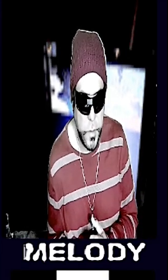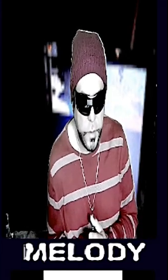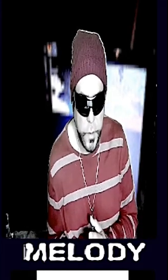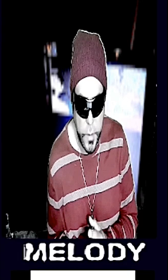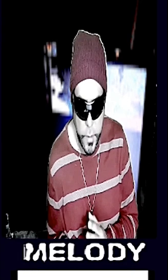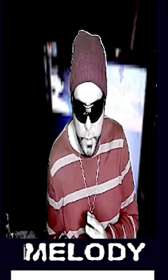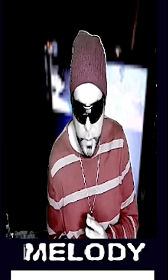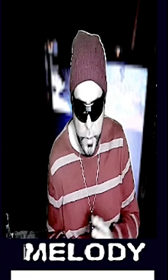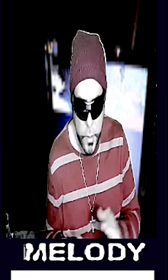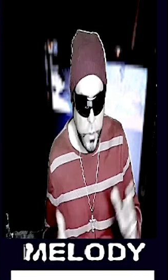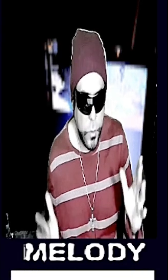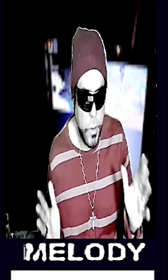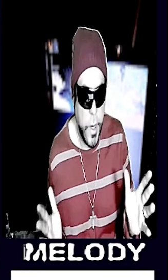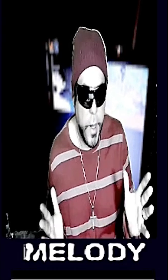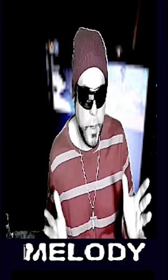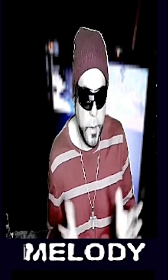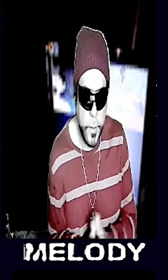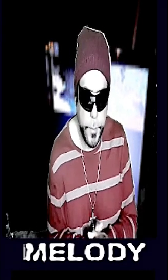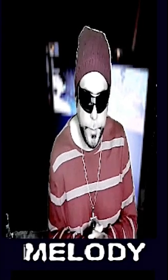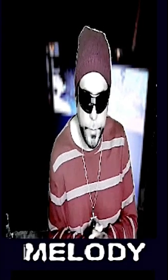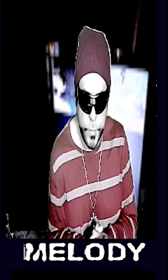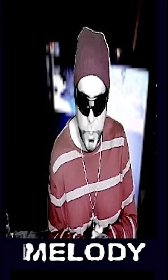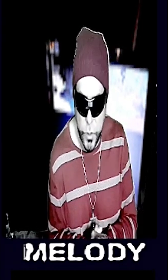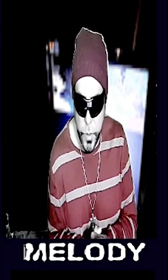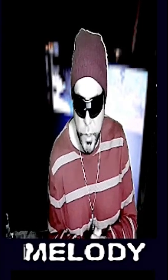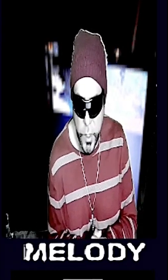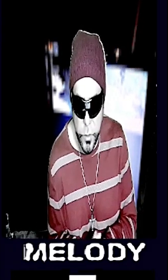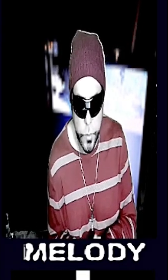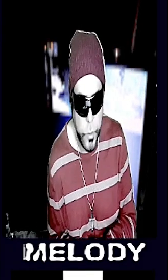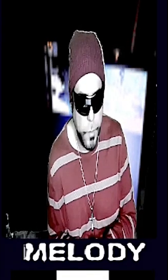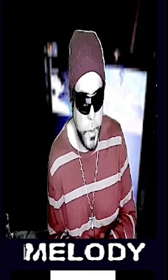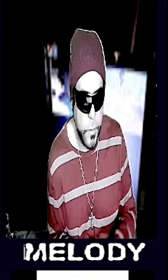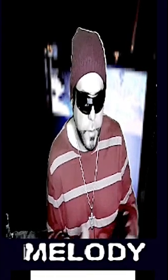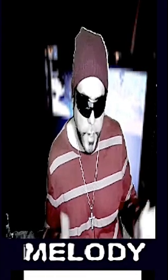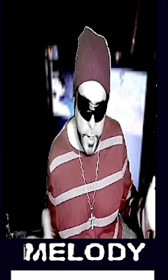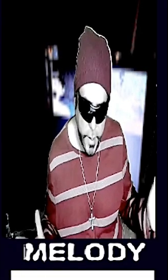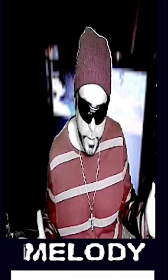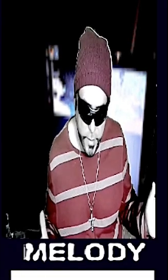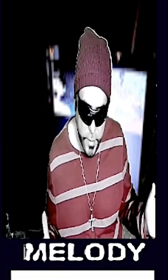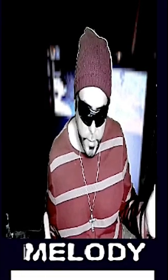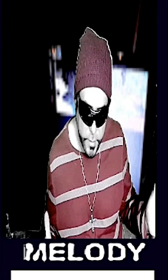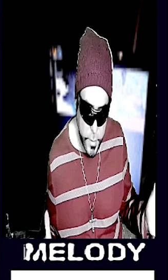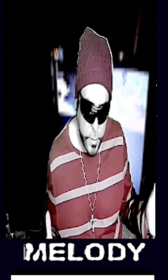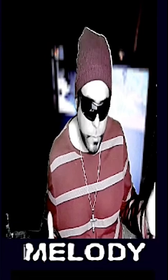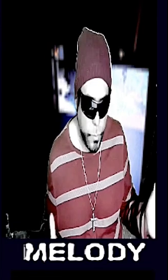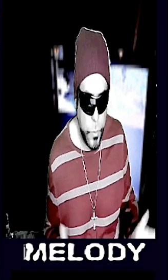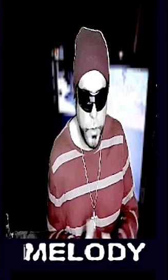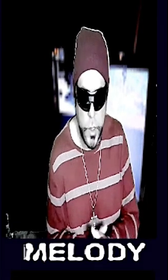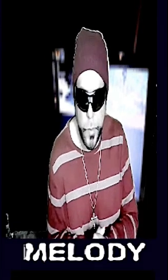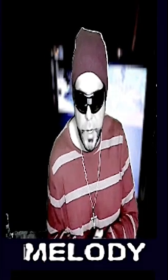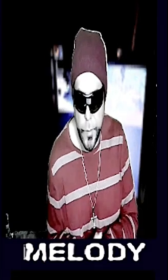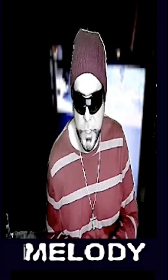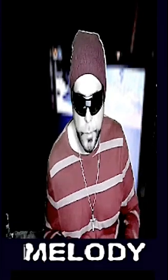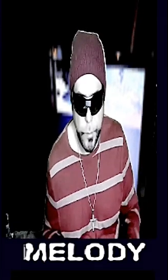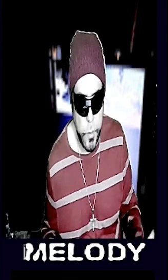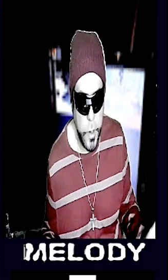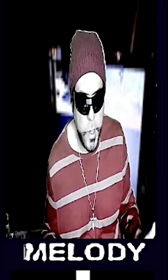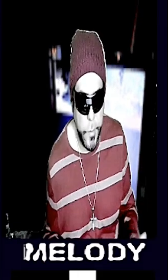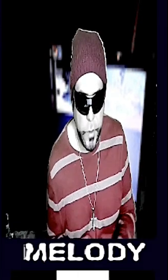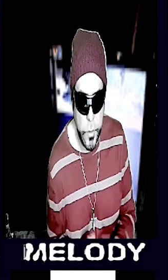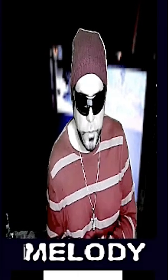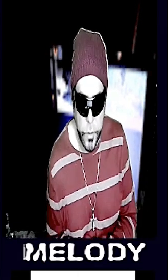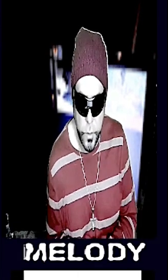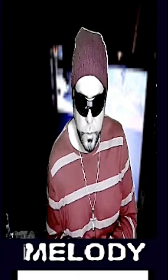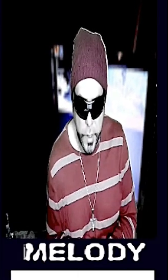si ustedes no quieren ser sometidos por el partido naranja pues voten de manera masiva